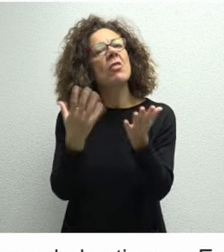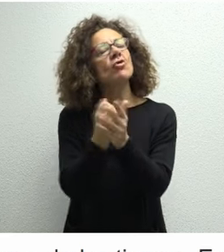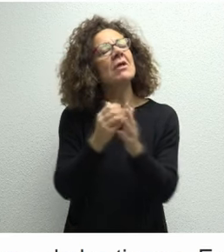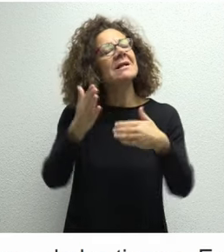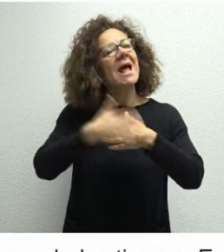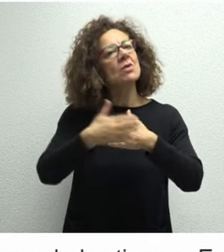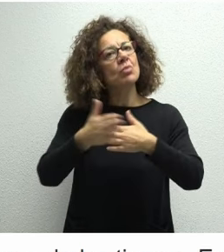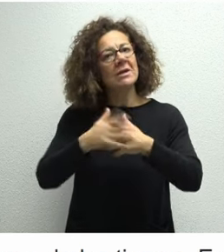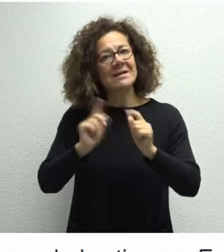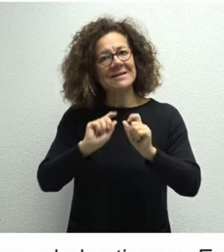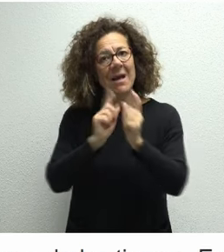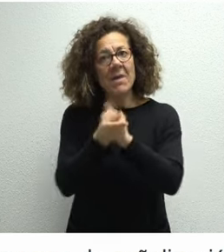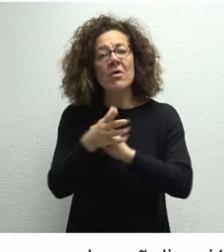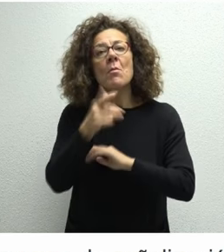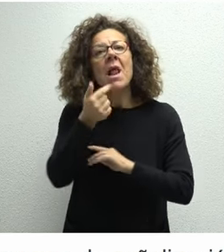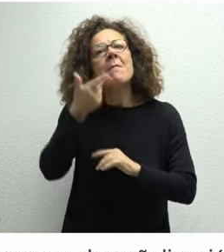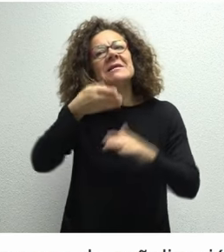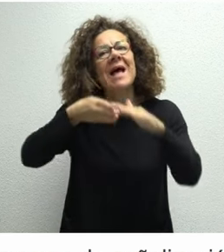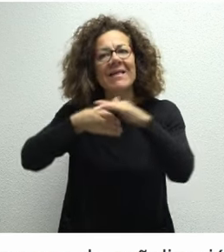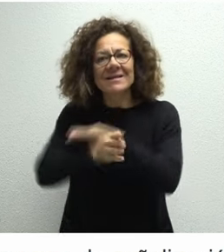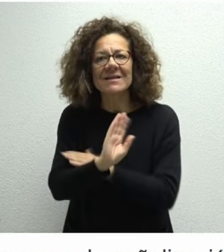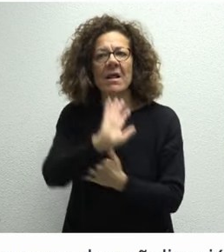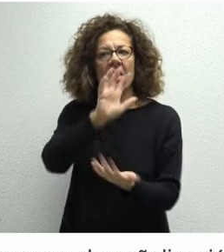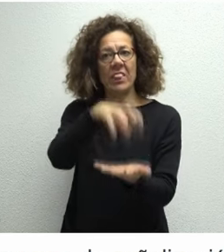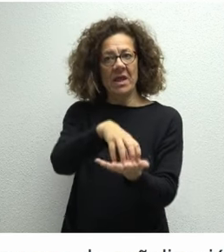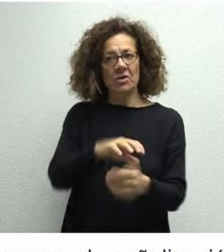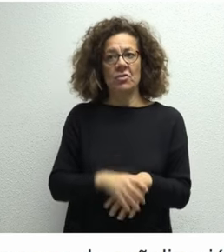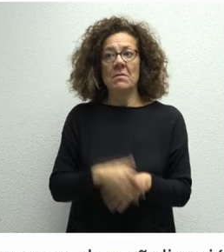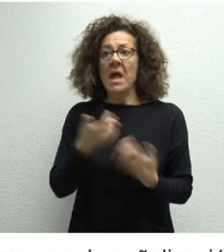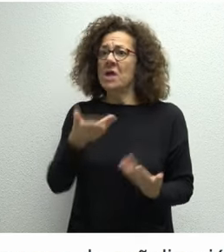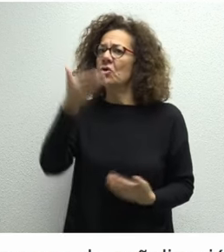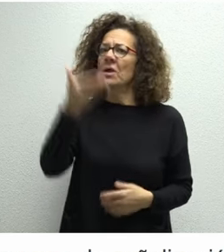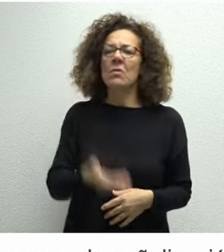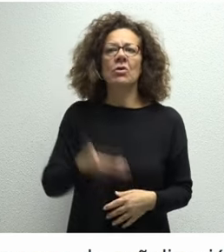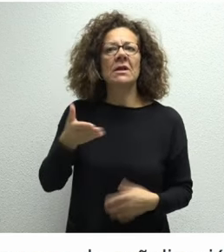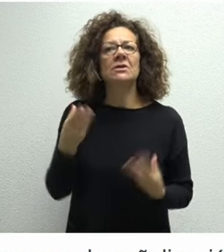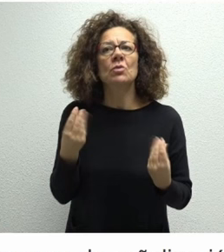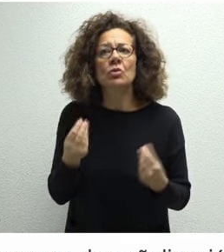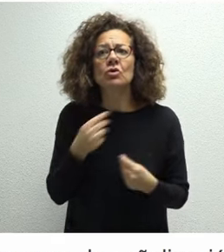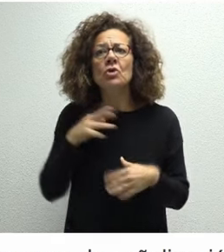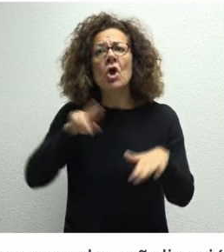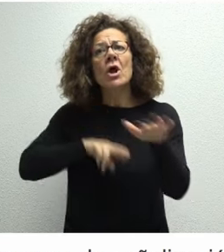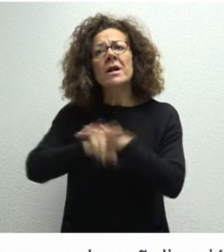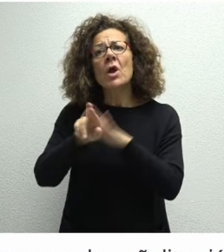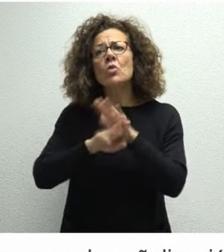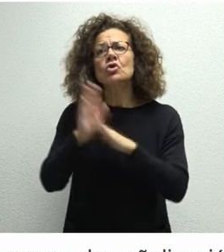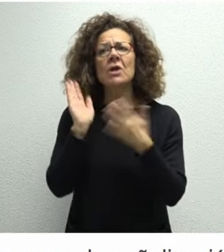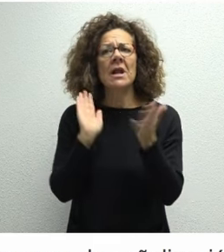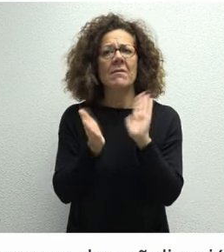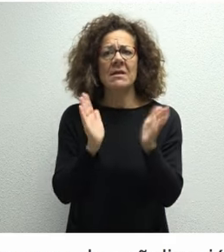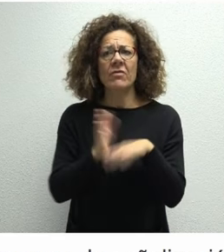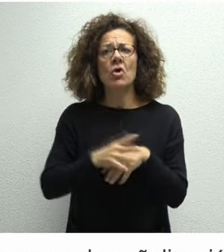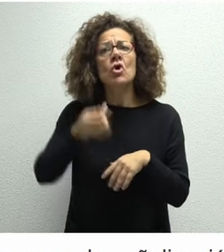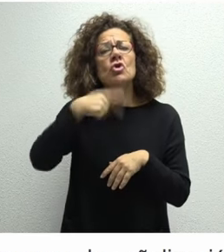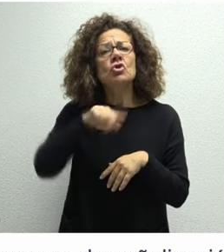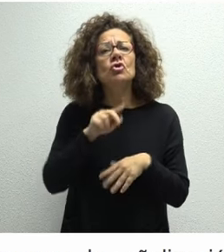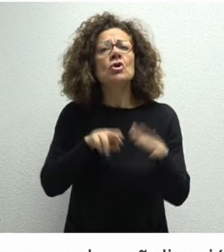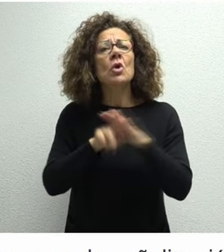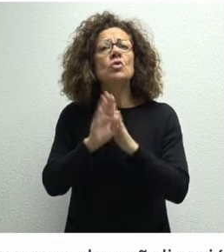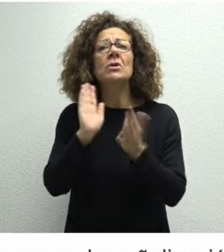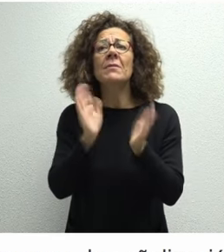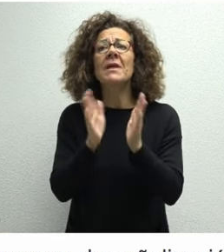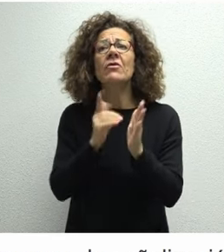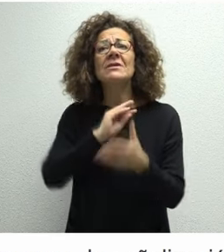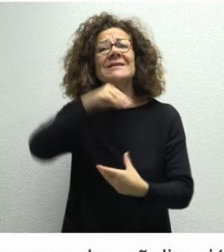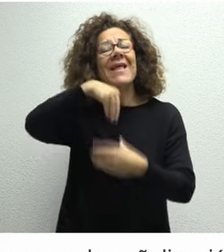consulta para hacer mucho más accesible el centro vale eso es importantísimo los recursos de rehabilitación nosotros tenemos recursos de rehabilitación que están